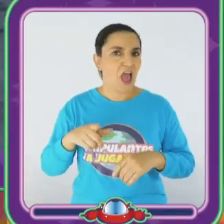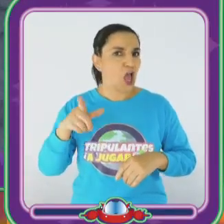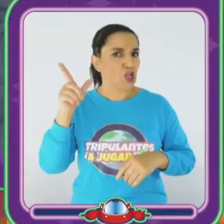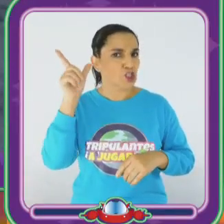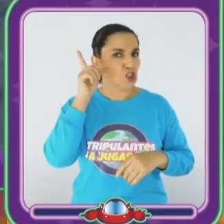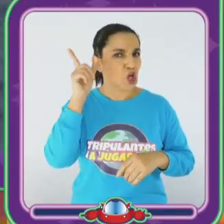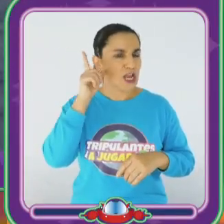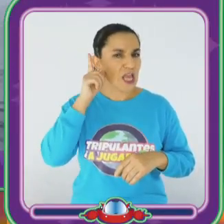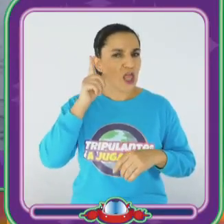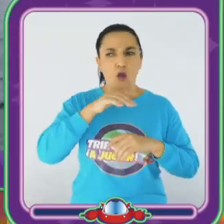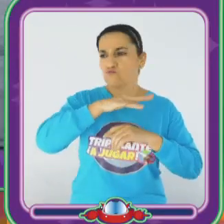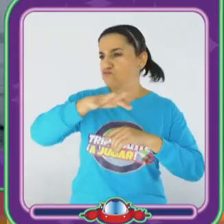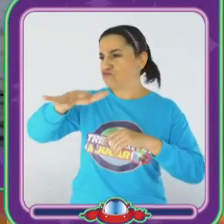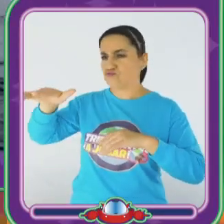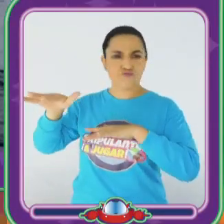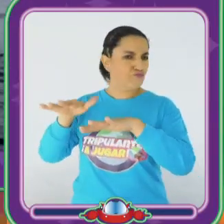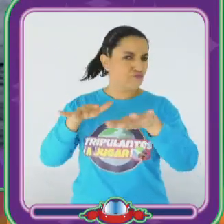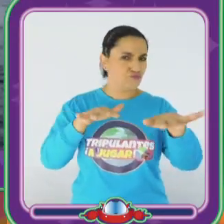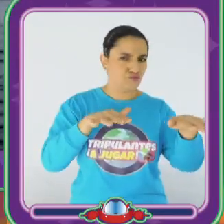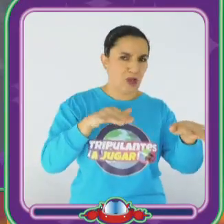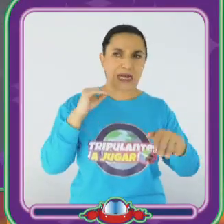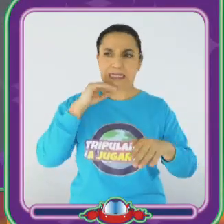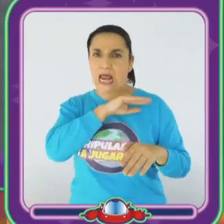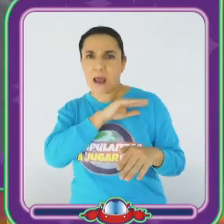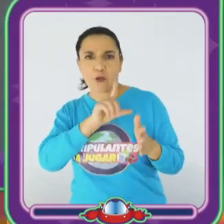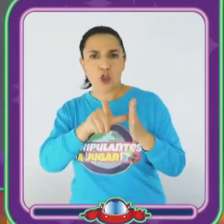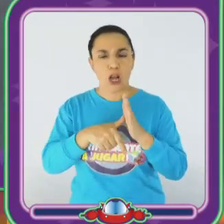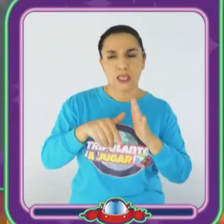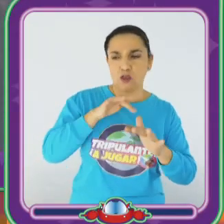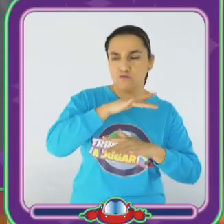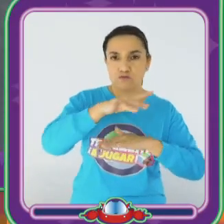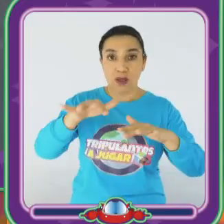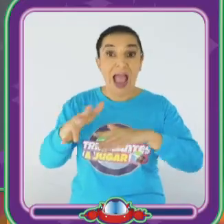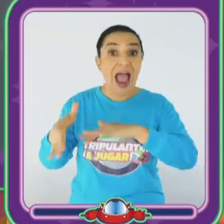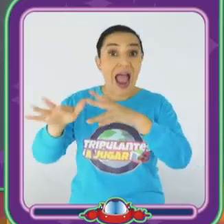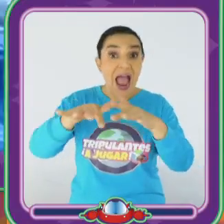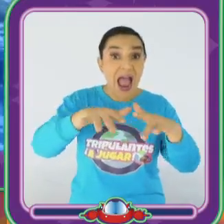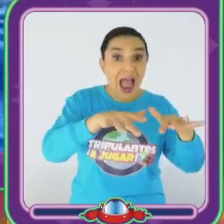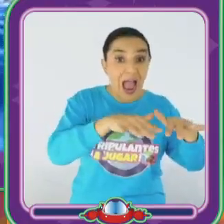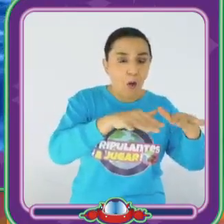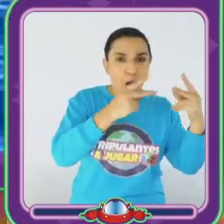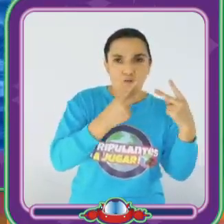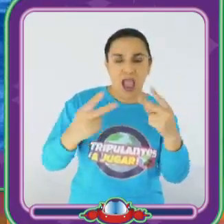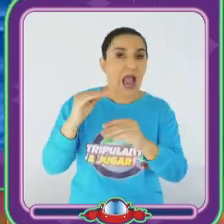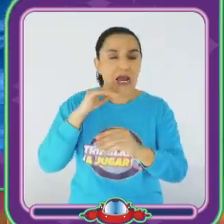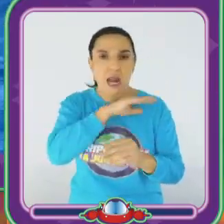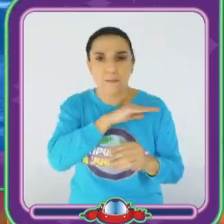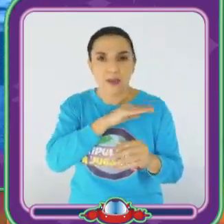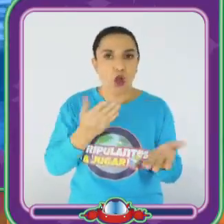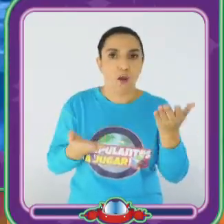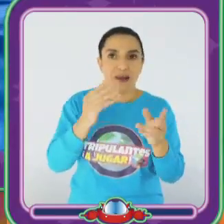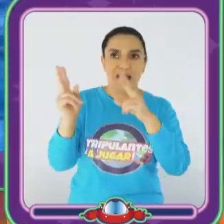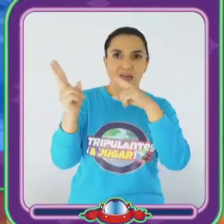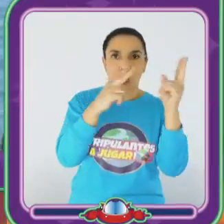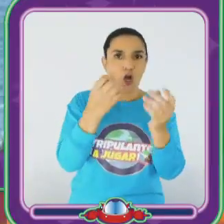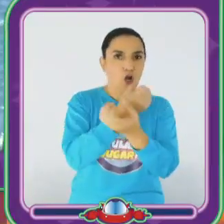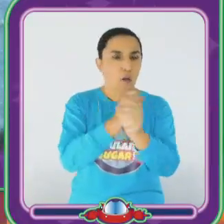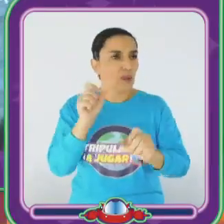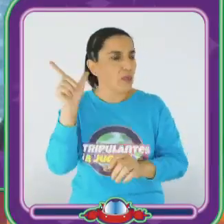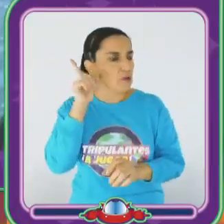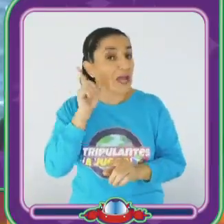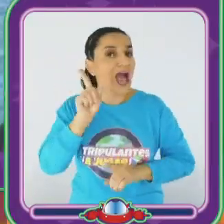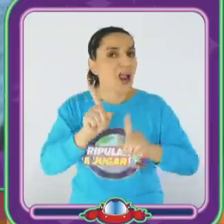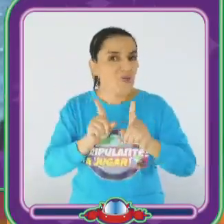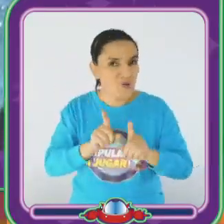El sonido se mueve en todas direcciones y a distintas velocidades. En el agua viaja más rápido que en el aire y aunque no lo podemos